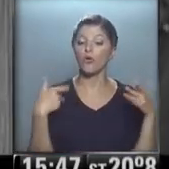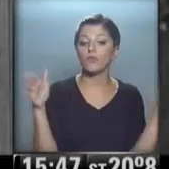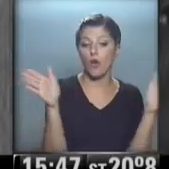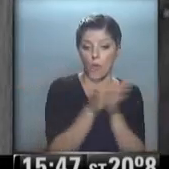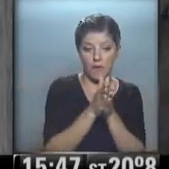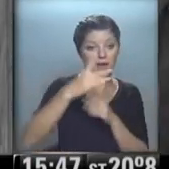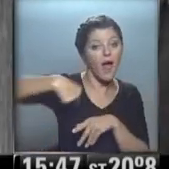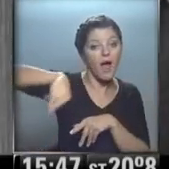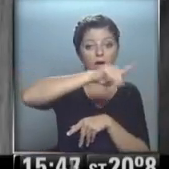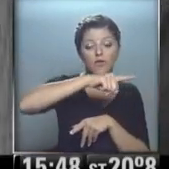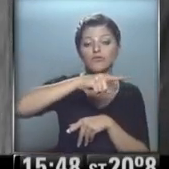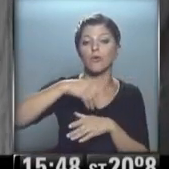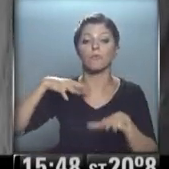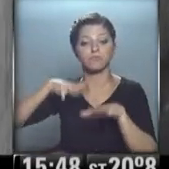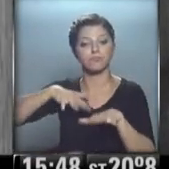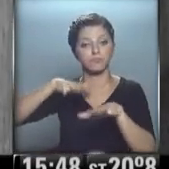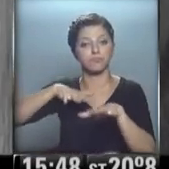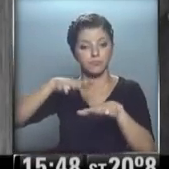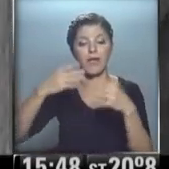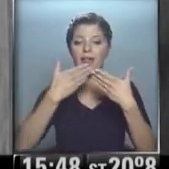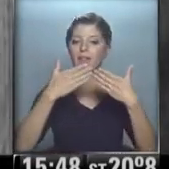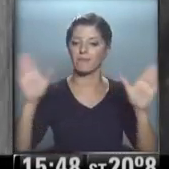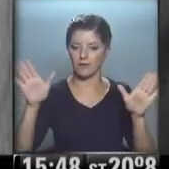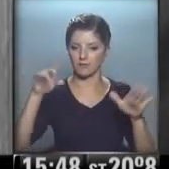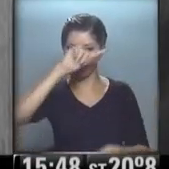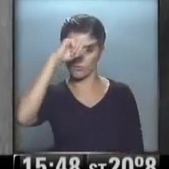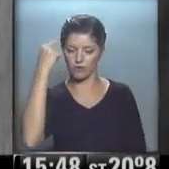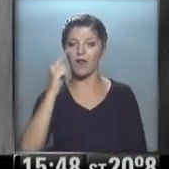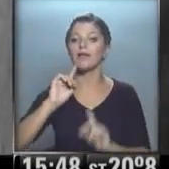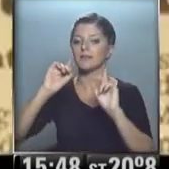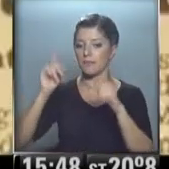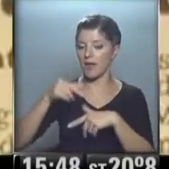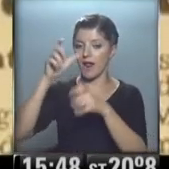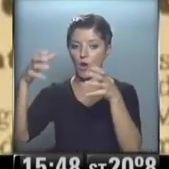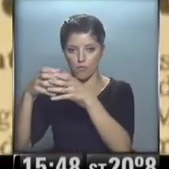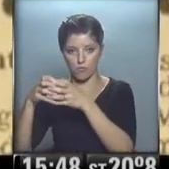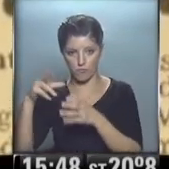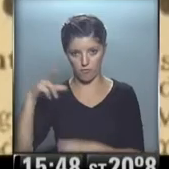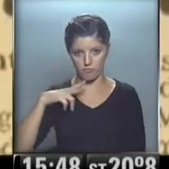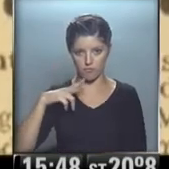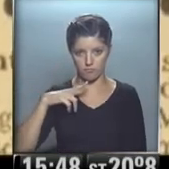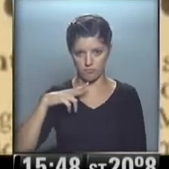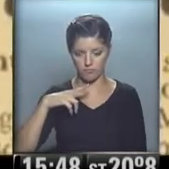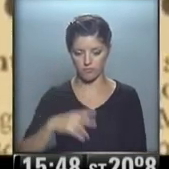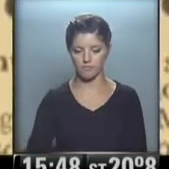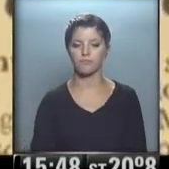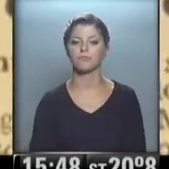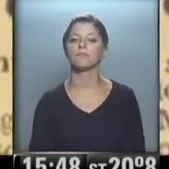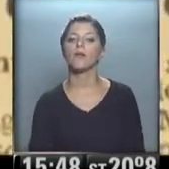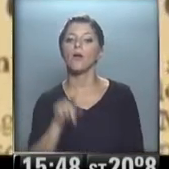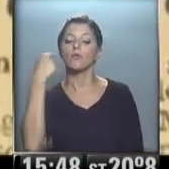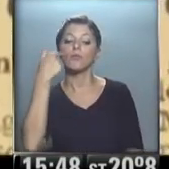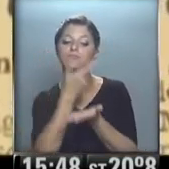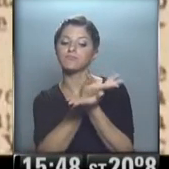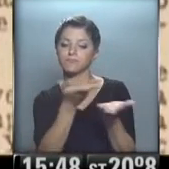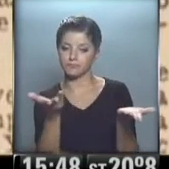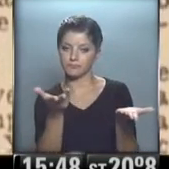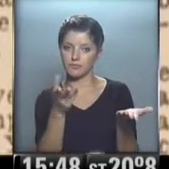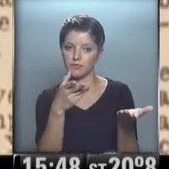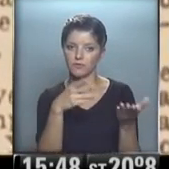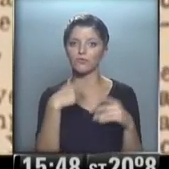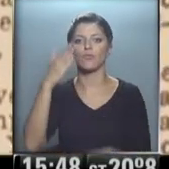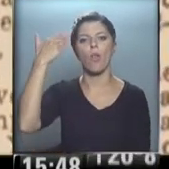la lucha por la liberación nacional e interpelar a los ricos, a los poderosos. Su exposición pública, sus